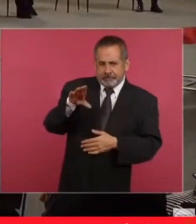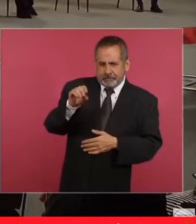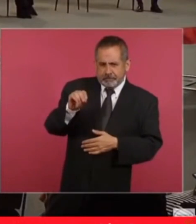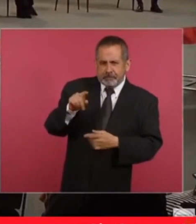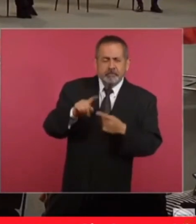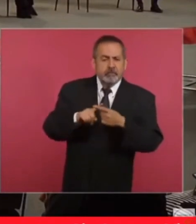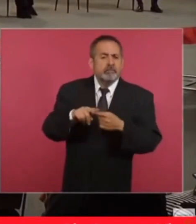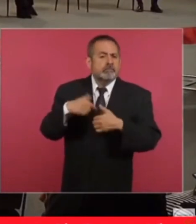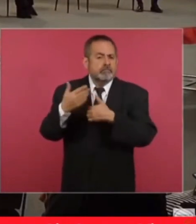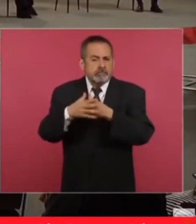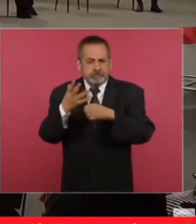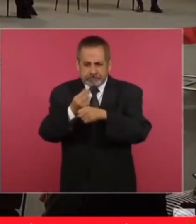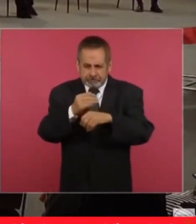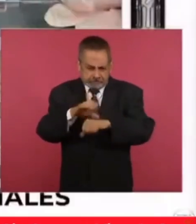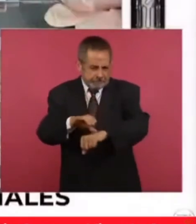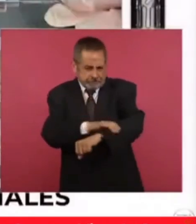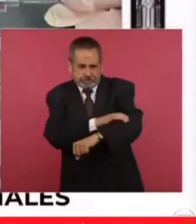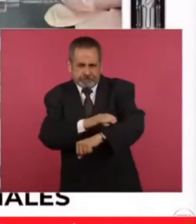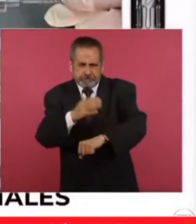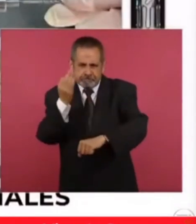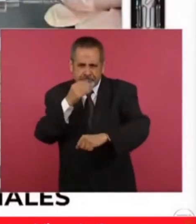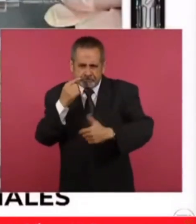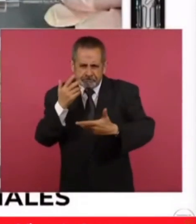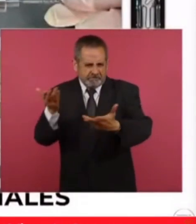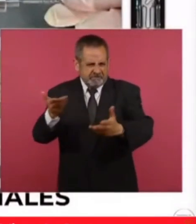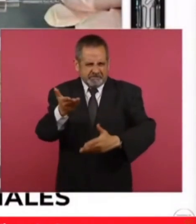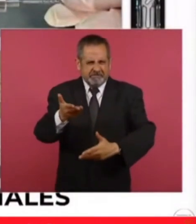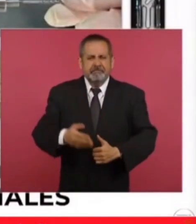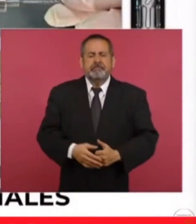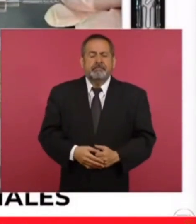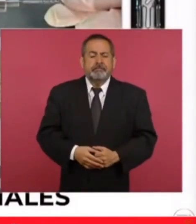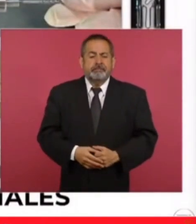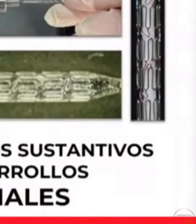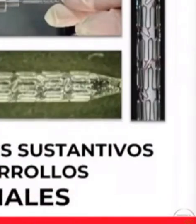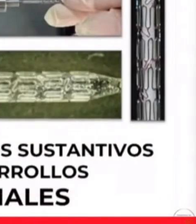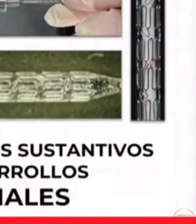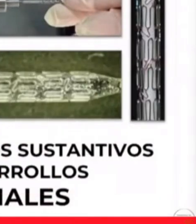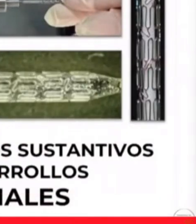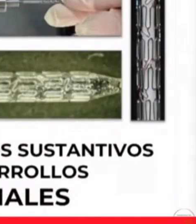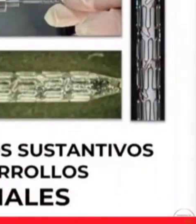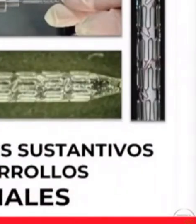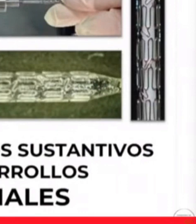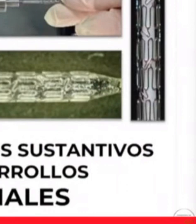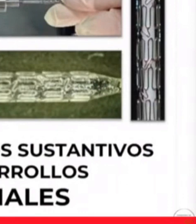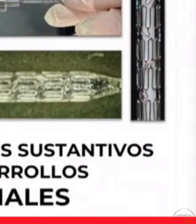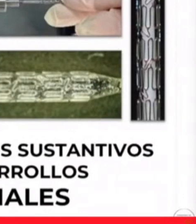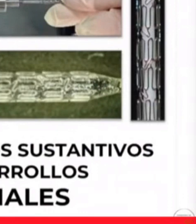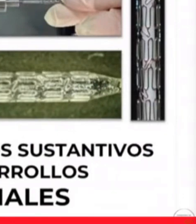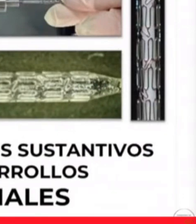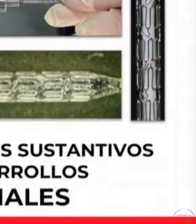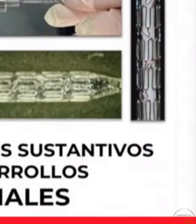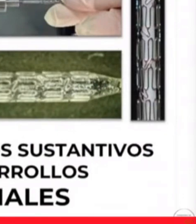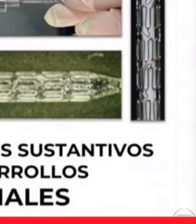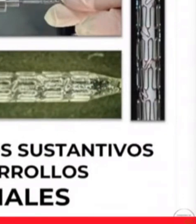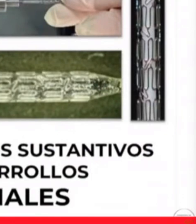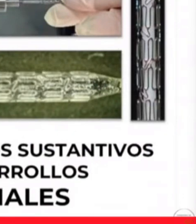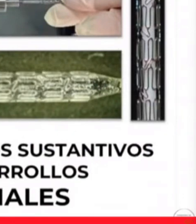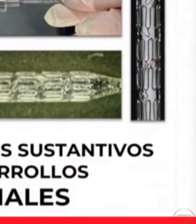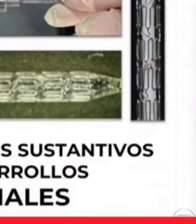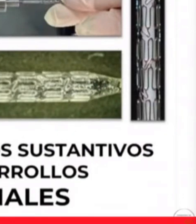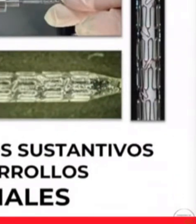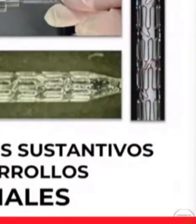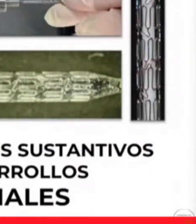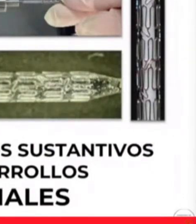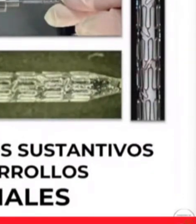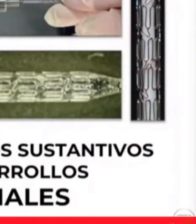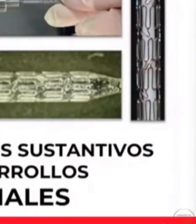diseño de prótesis, pero también aprovecho para comunicarles una muy buena noticia, que es el avance del desarrollo en colaboración con el